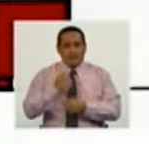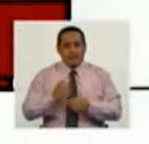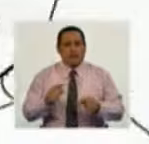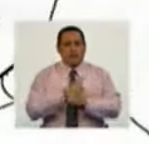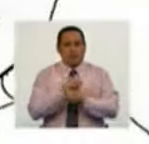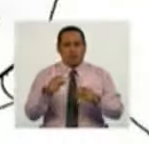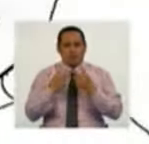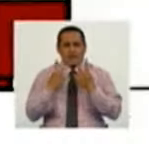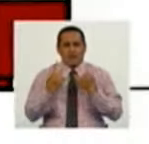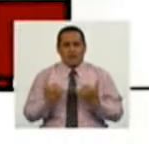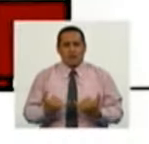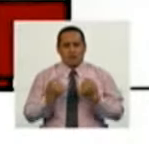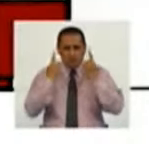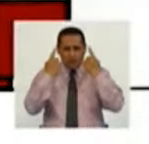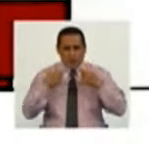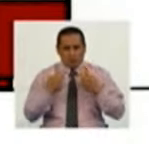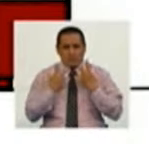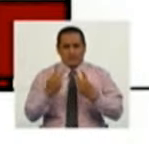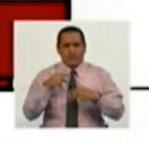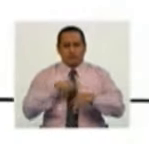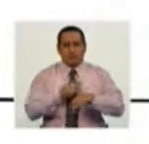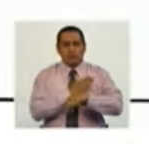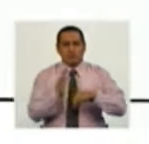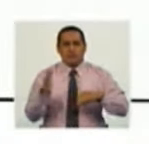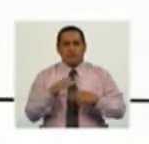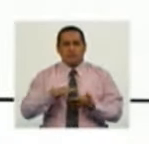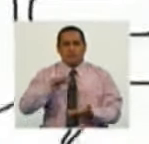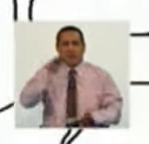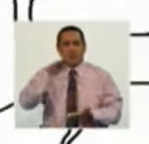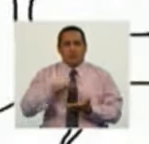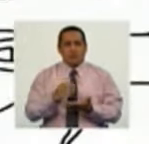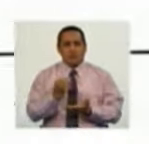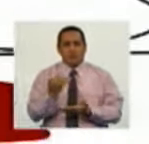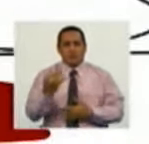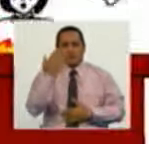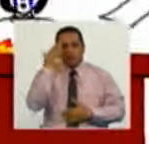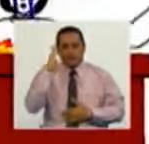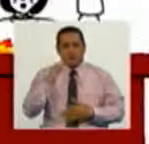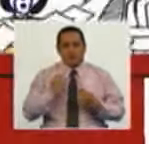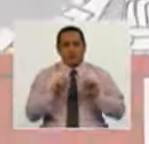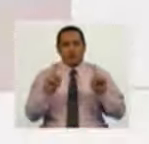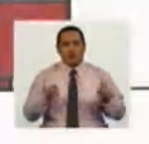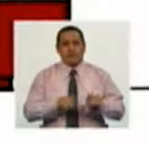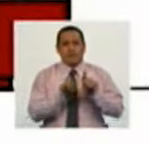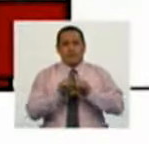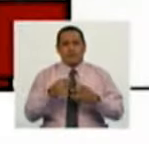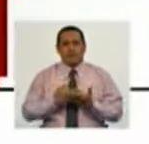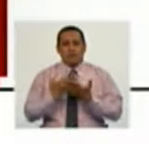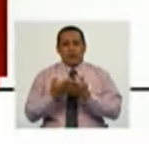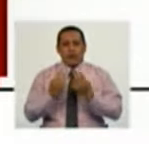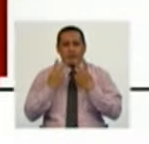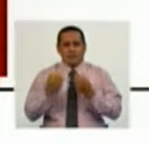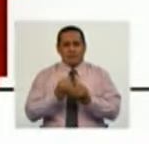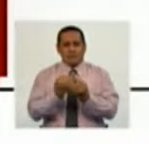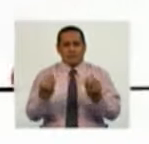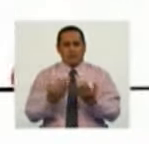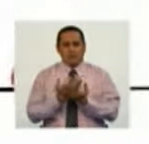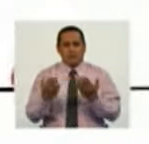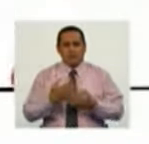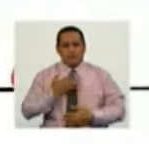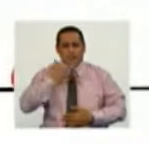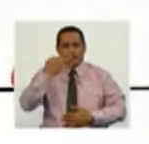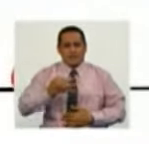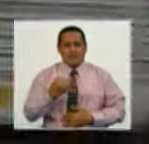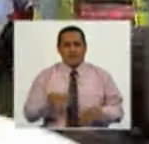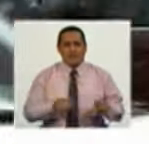trabajador no se encuentra encasillada en un plazo mayor o menor de número de días, sino que se determinará en cada caso